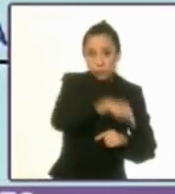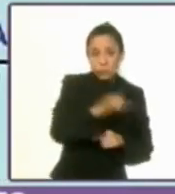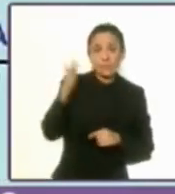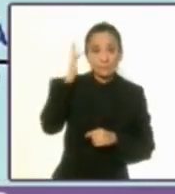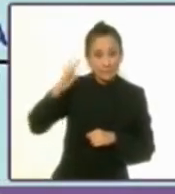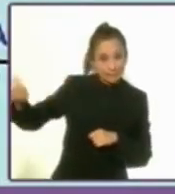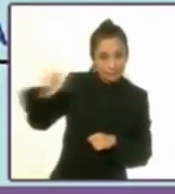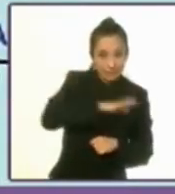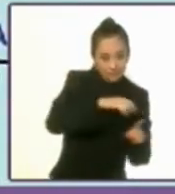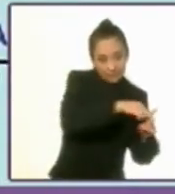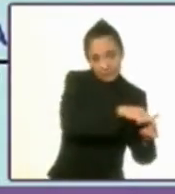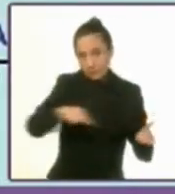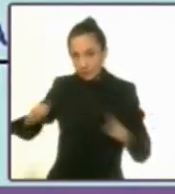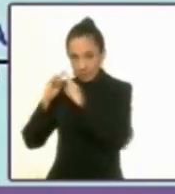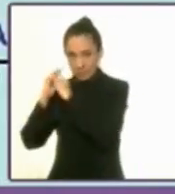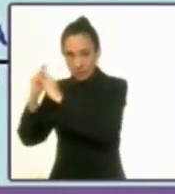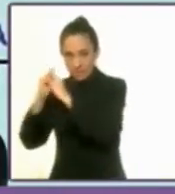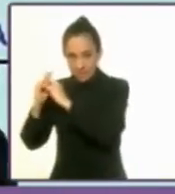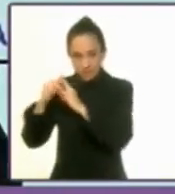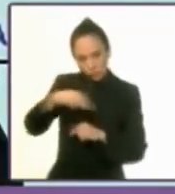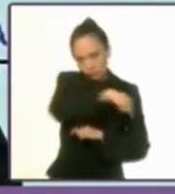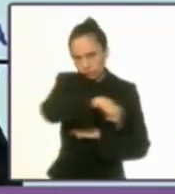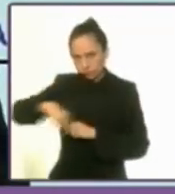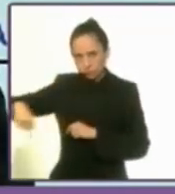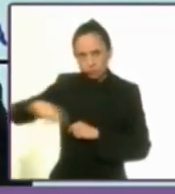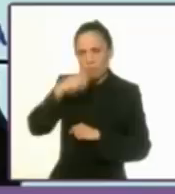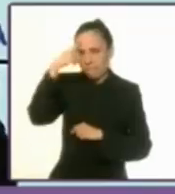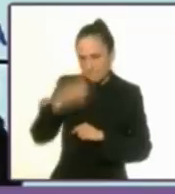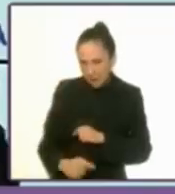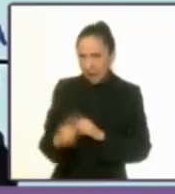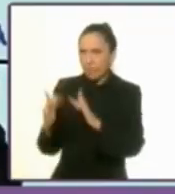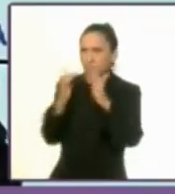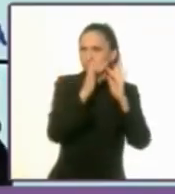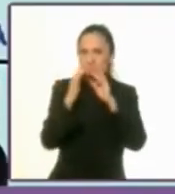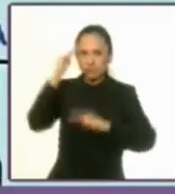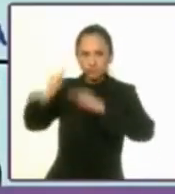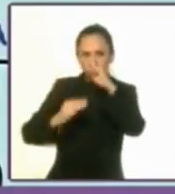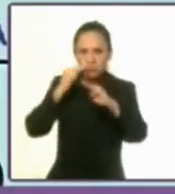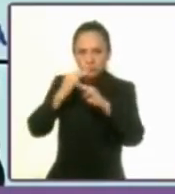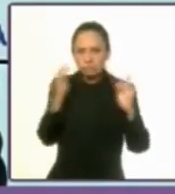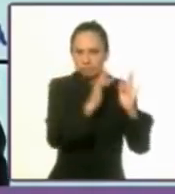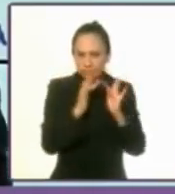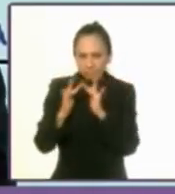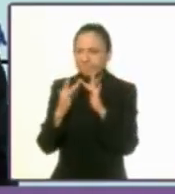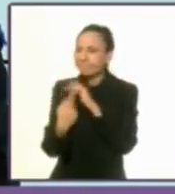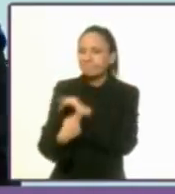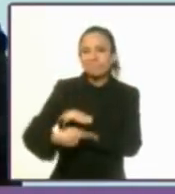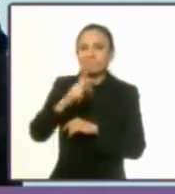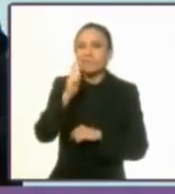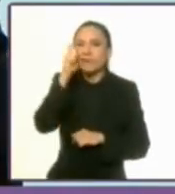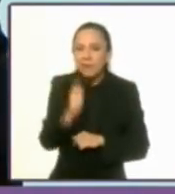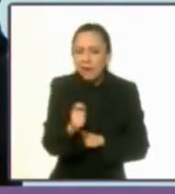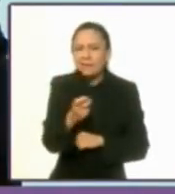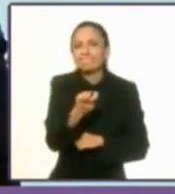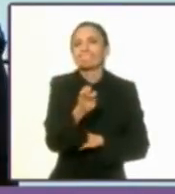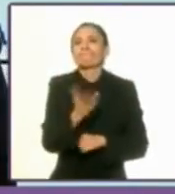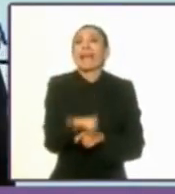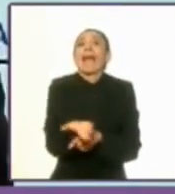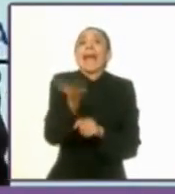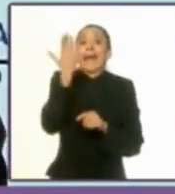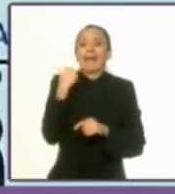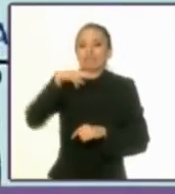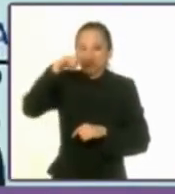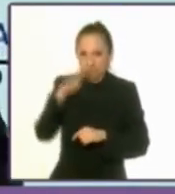prácticamente lo que es la integración a la globalización es lo que ha estado sustituyendo lo que eran los antiguos corredores